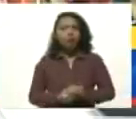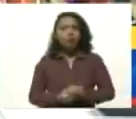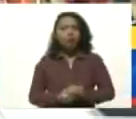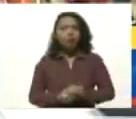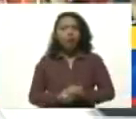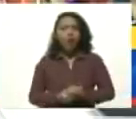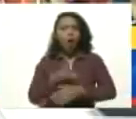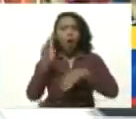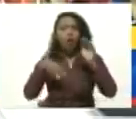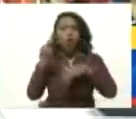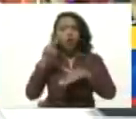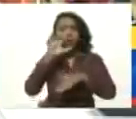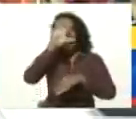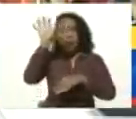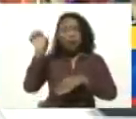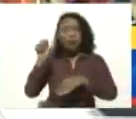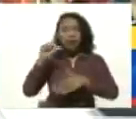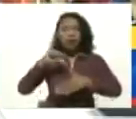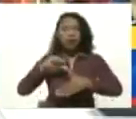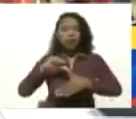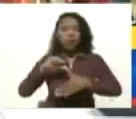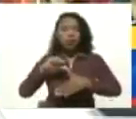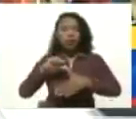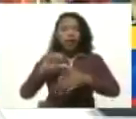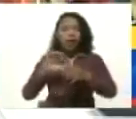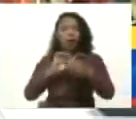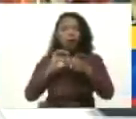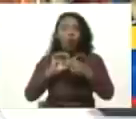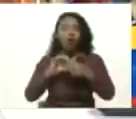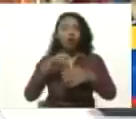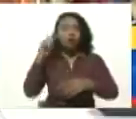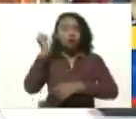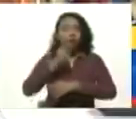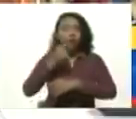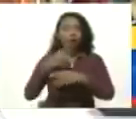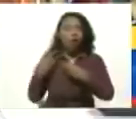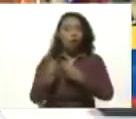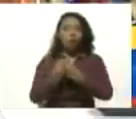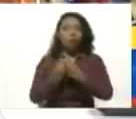los 12 países de Sudamérica, de la UNASUR, tuviéramos un tribunal conjunto.